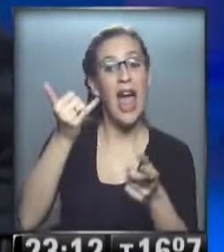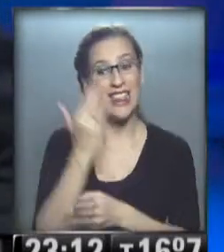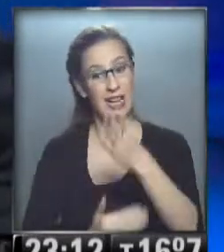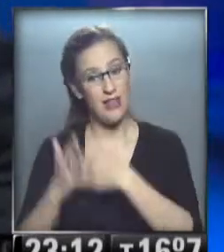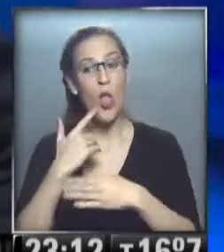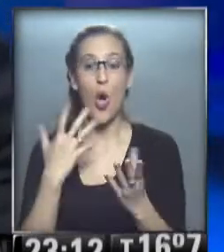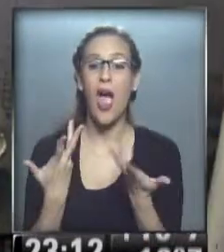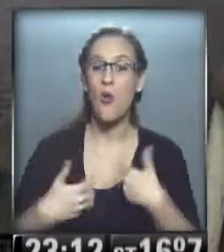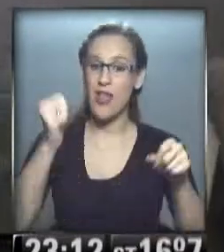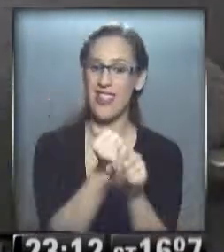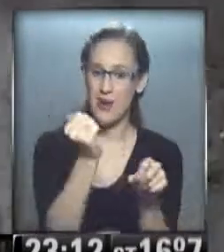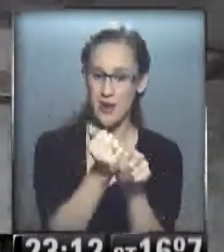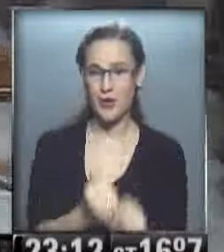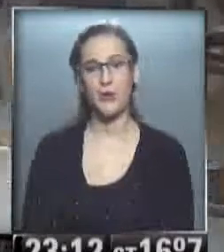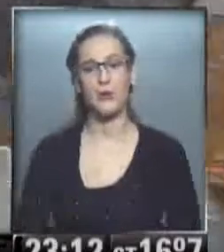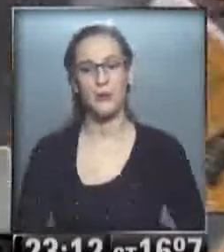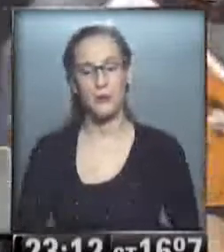conseguir trabajo.